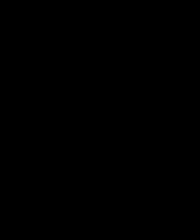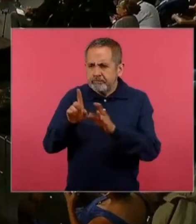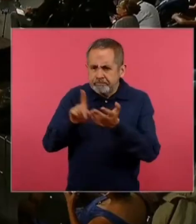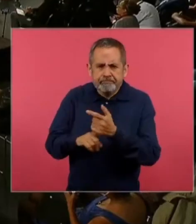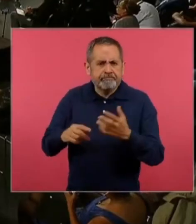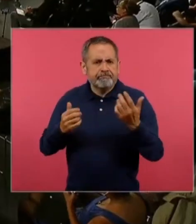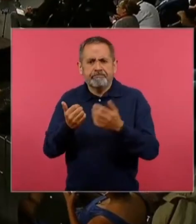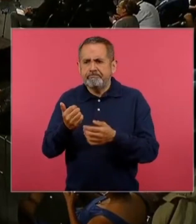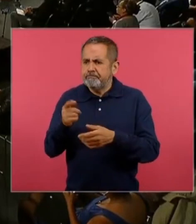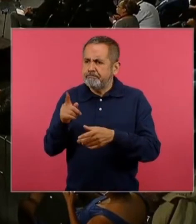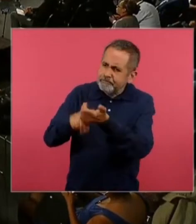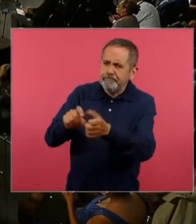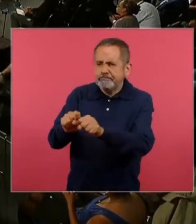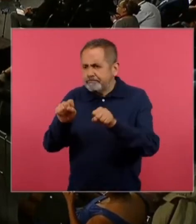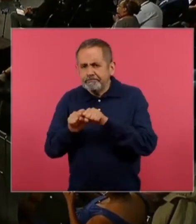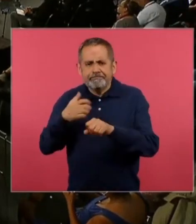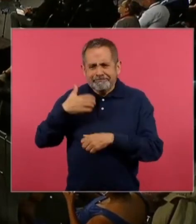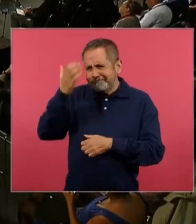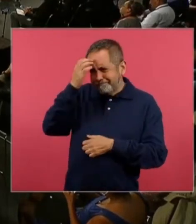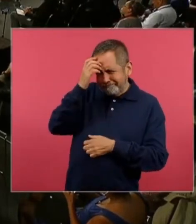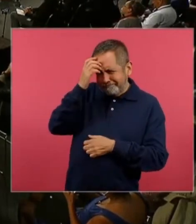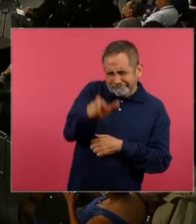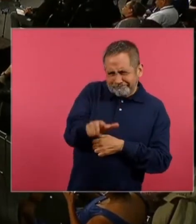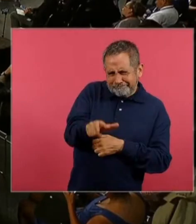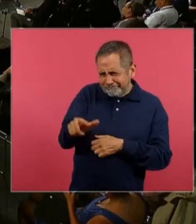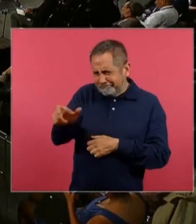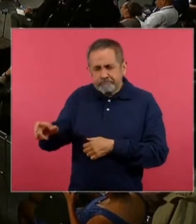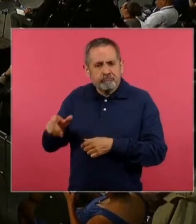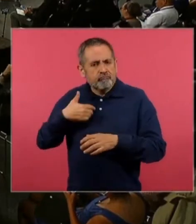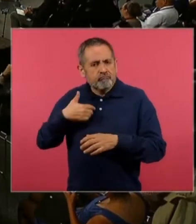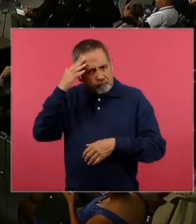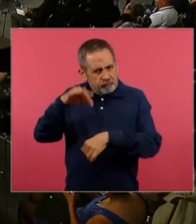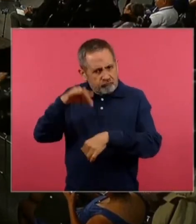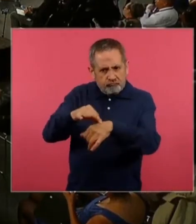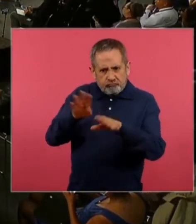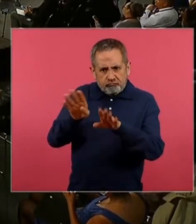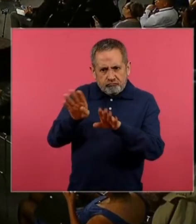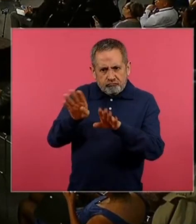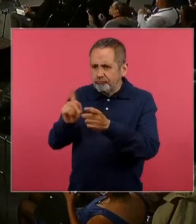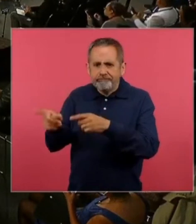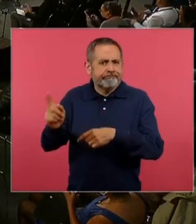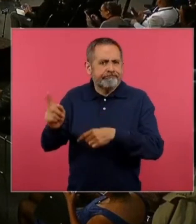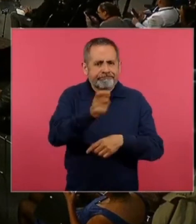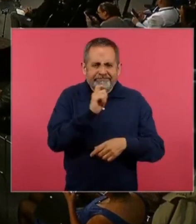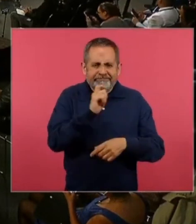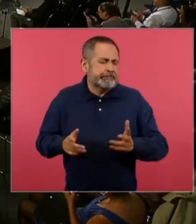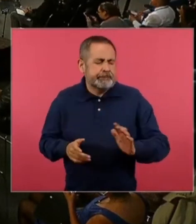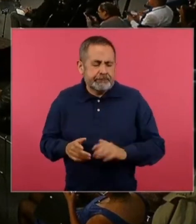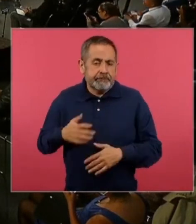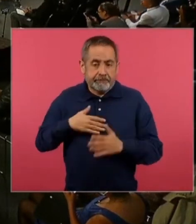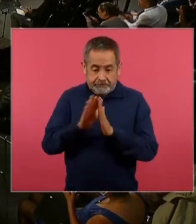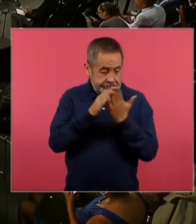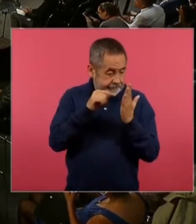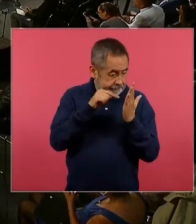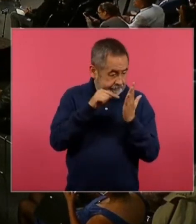aula, sé de qué contexto vienen, conozco de las realidades que viven en el día a día y estos trabajos puedo asegurarles que